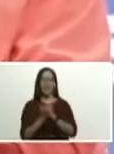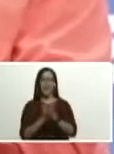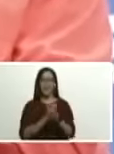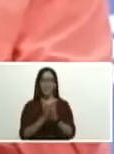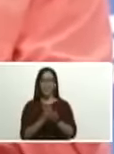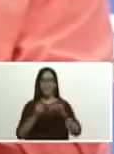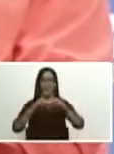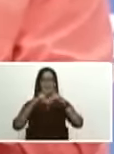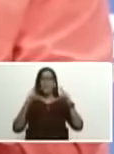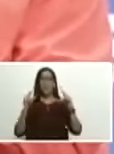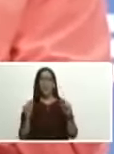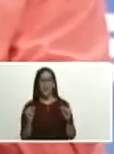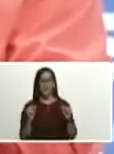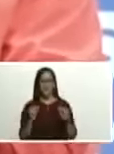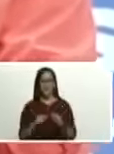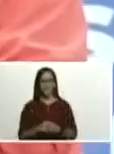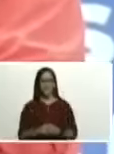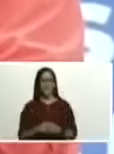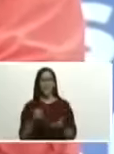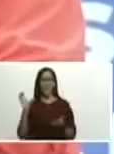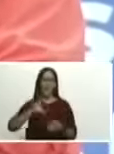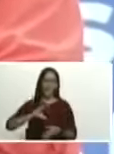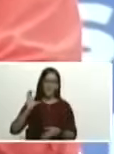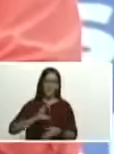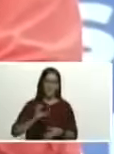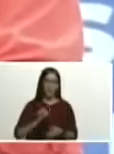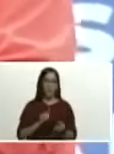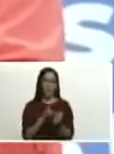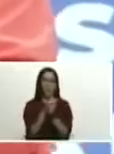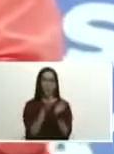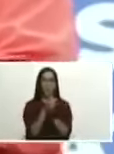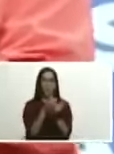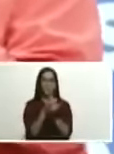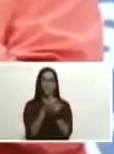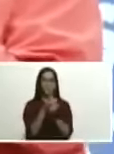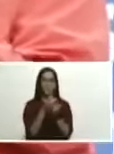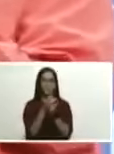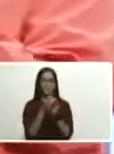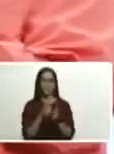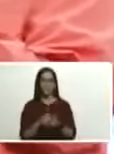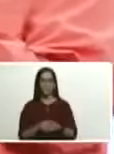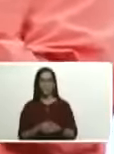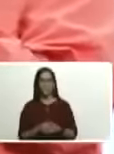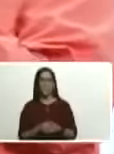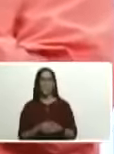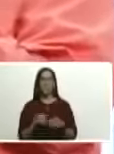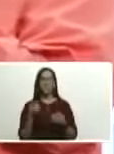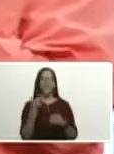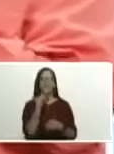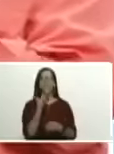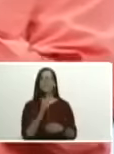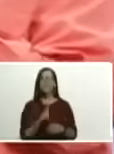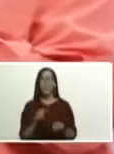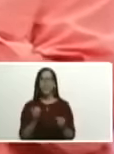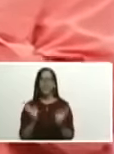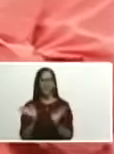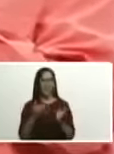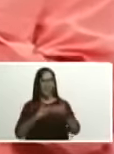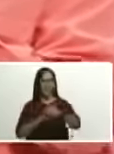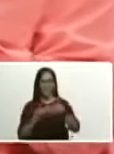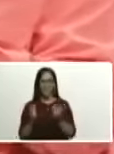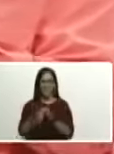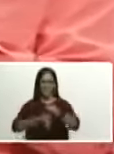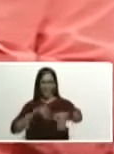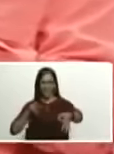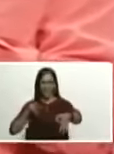la empanada, harina para el bollito. Y en diciembre, harina para